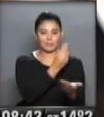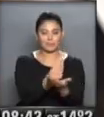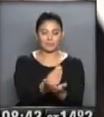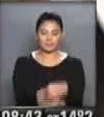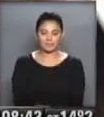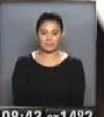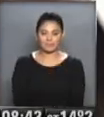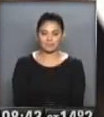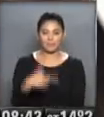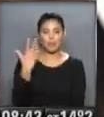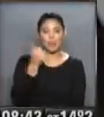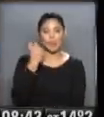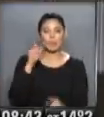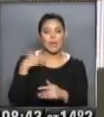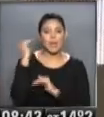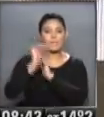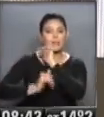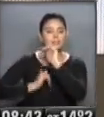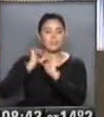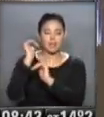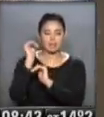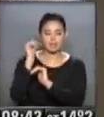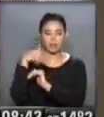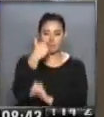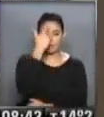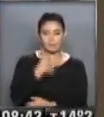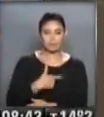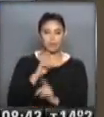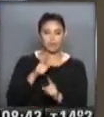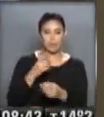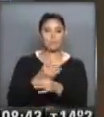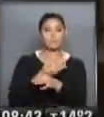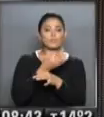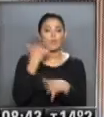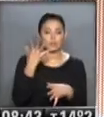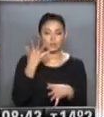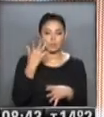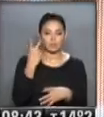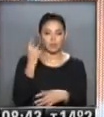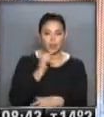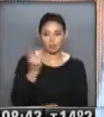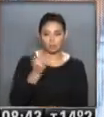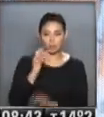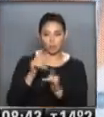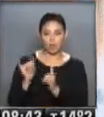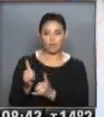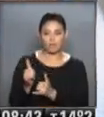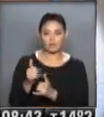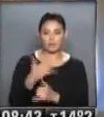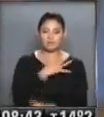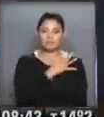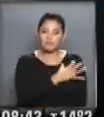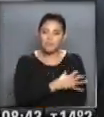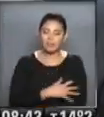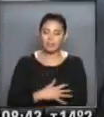allá del logro obtenido y el avance que significa tanto personal como profesional, ninguno de ellos ha perdido la